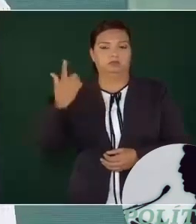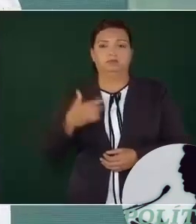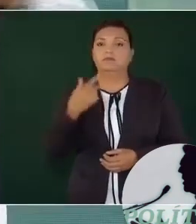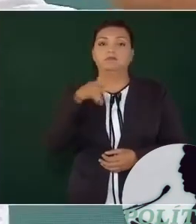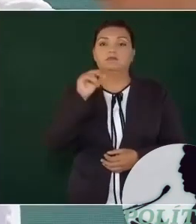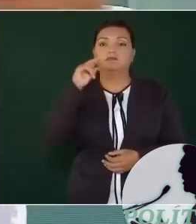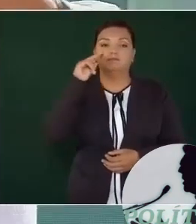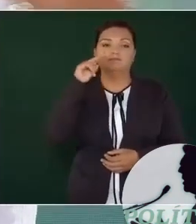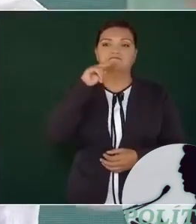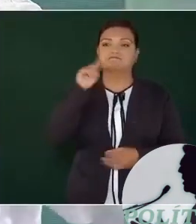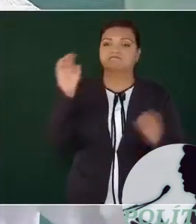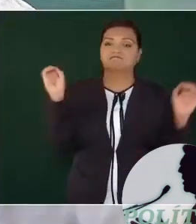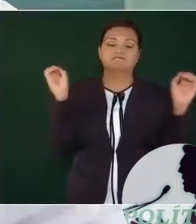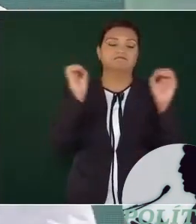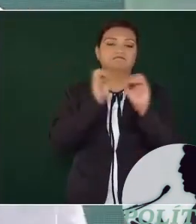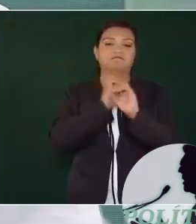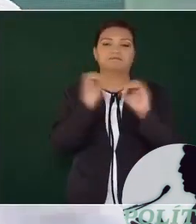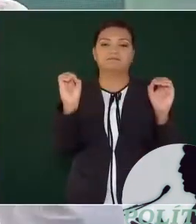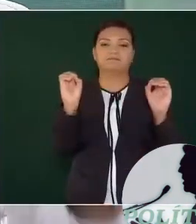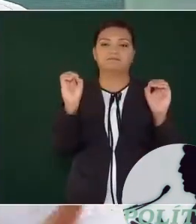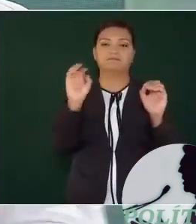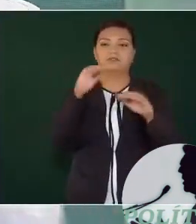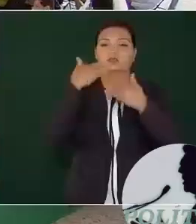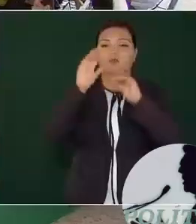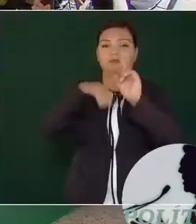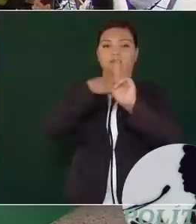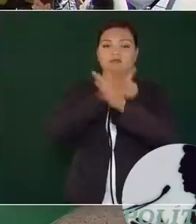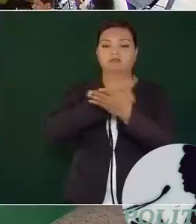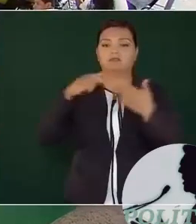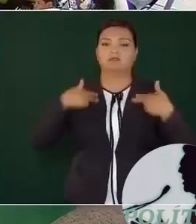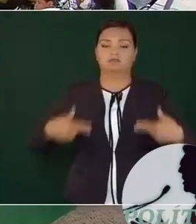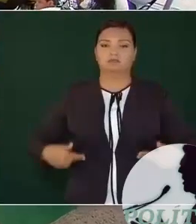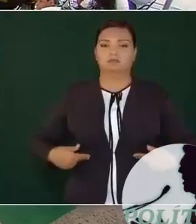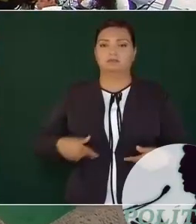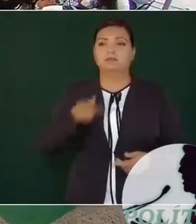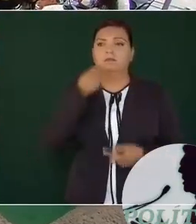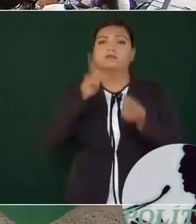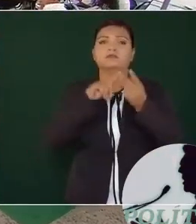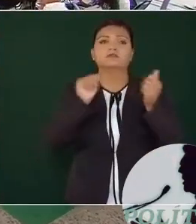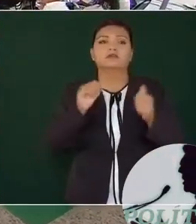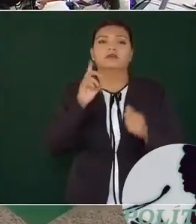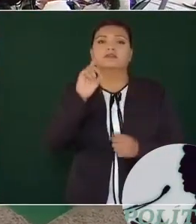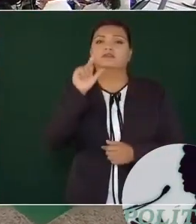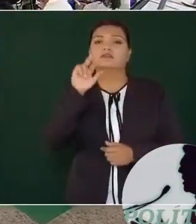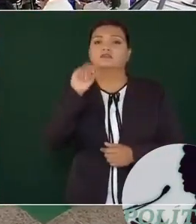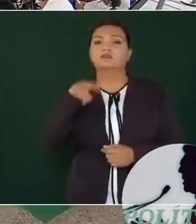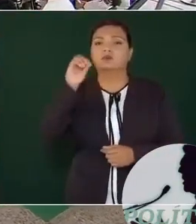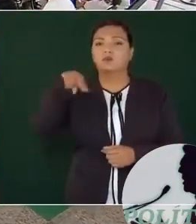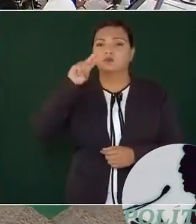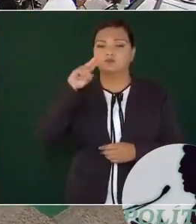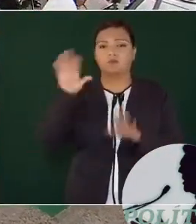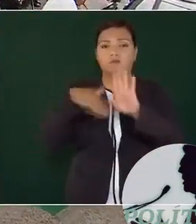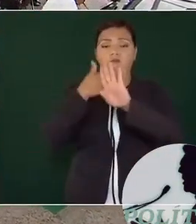pero no ven nada en violación de derechos humanos. ¿Dónde está la declaración de la ONU en